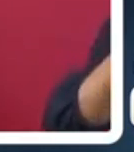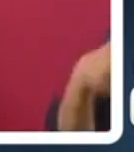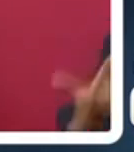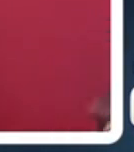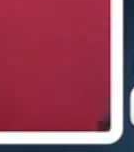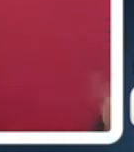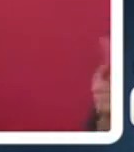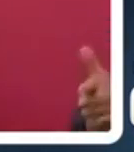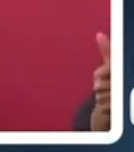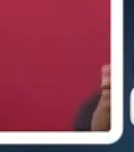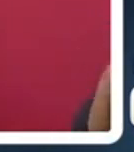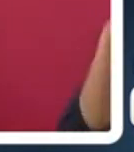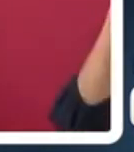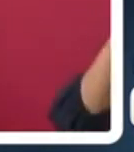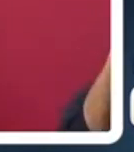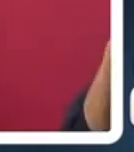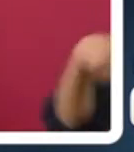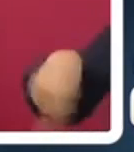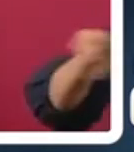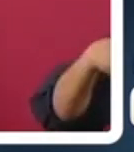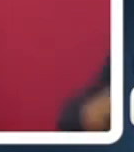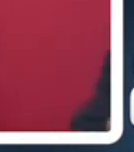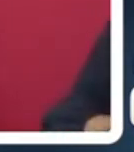dos bandas, y